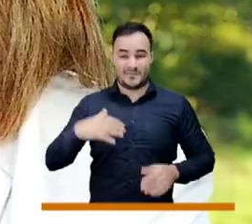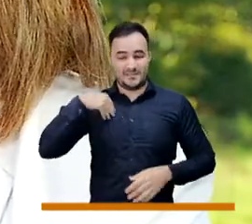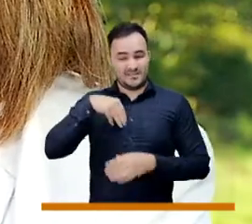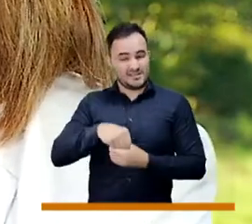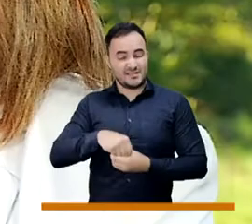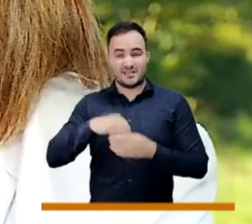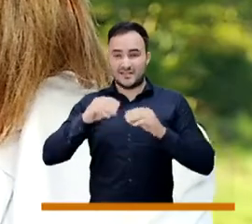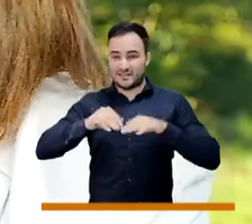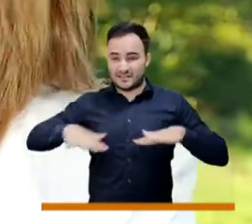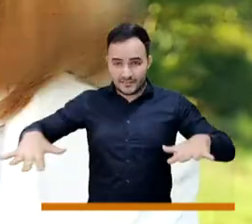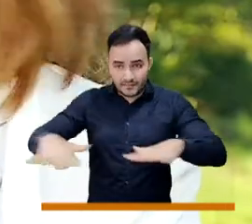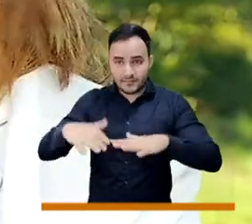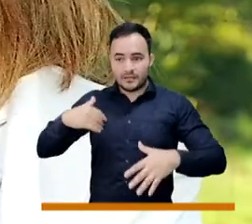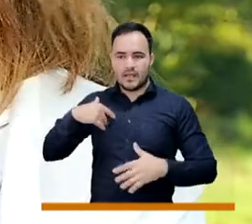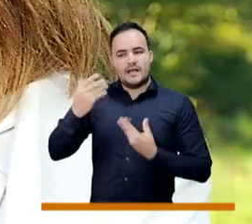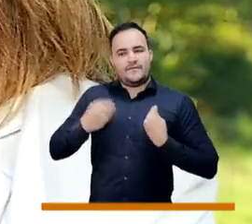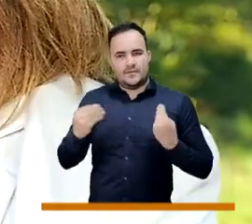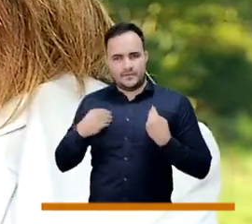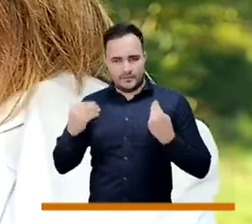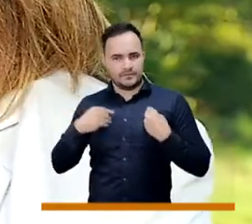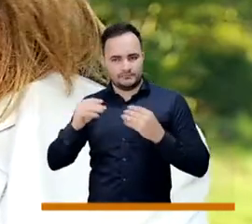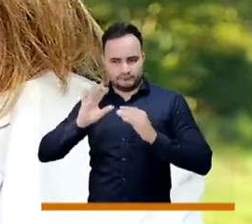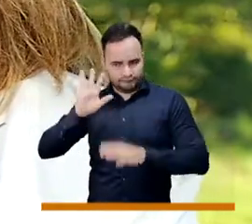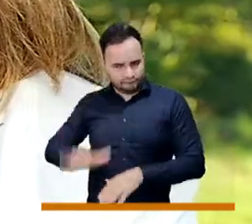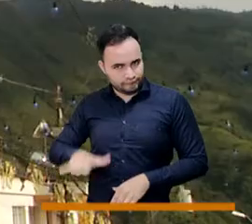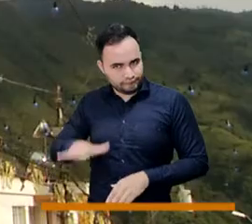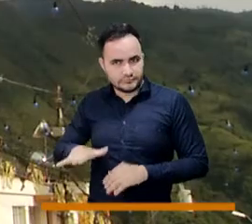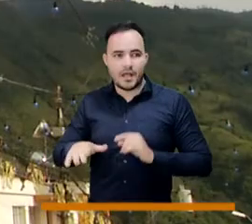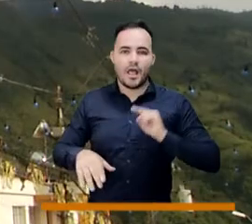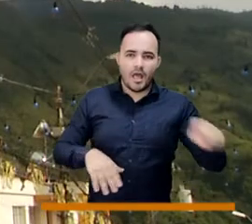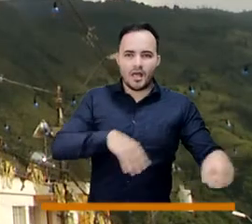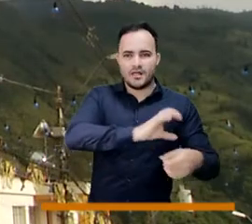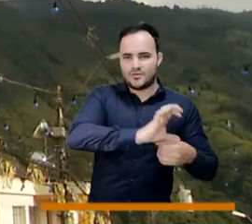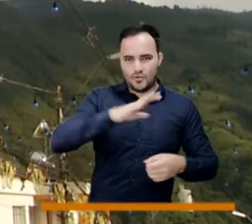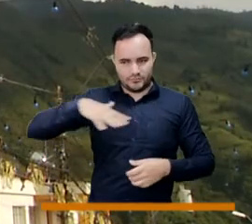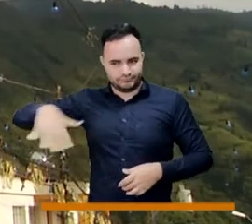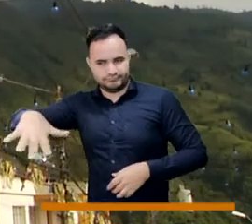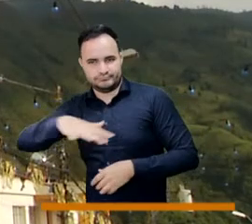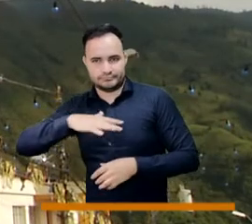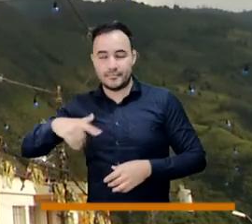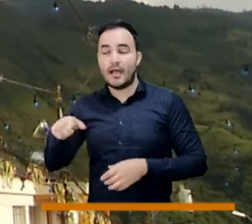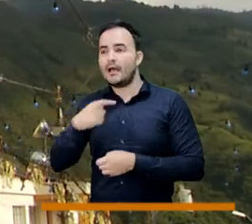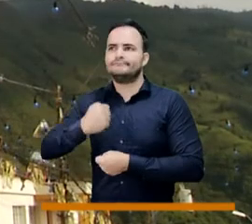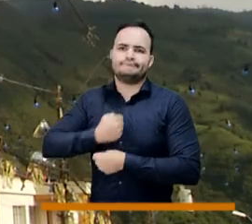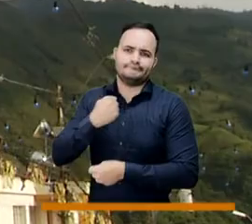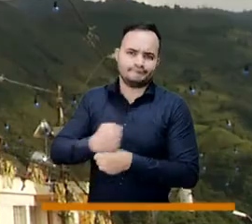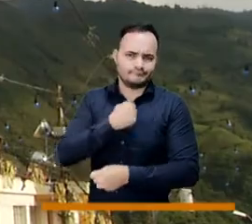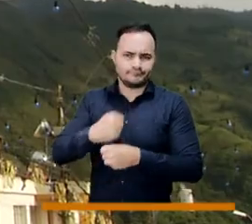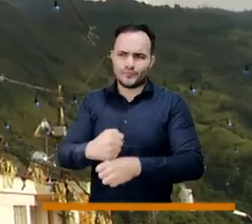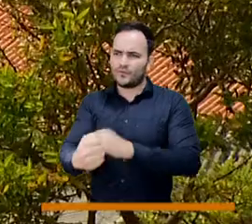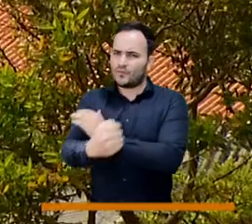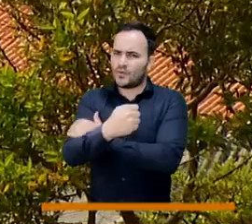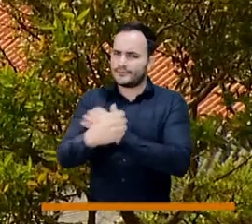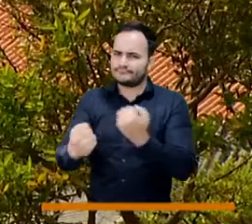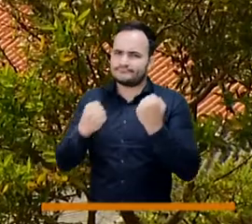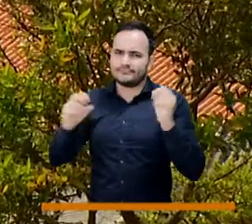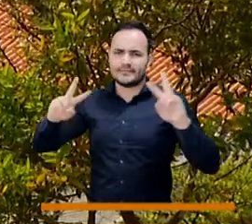estamos en el territorio y contribuimos enormemente en la producción de alimentos,